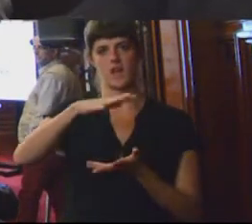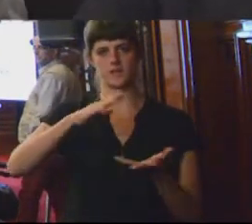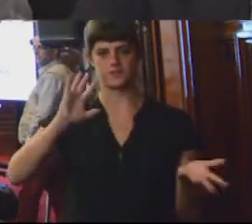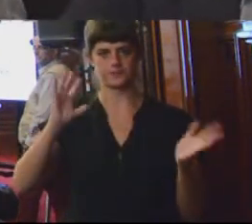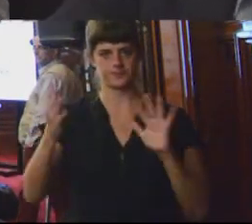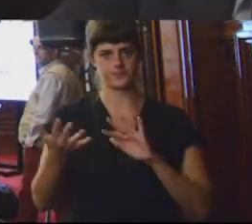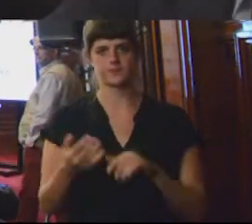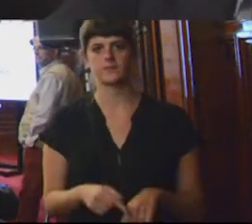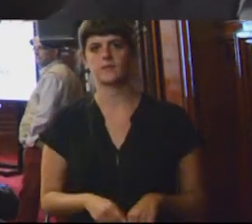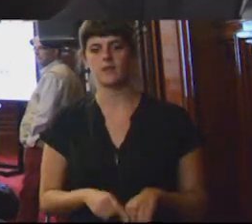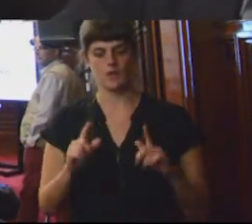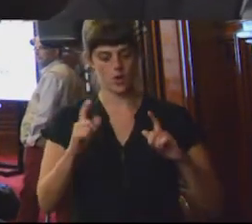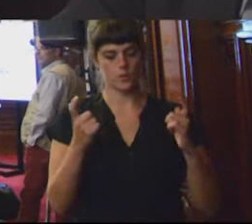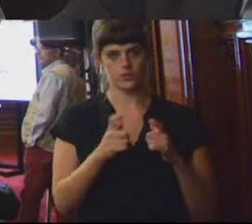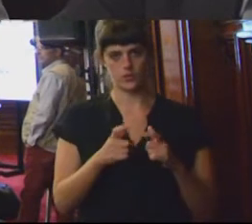la Comisión,